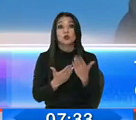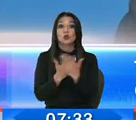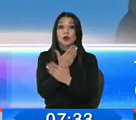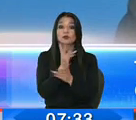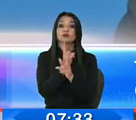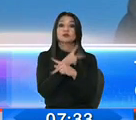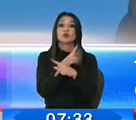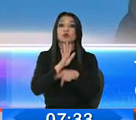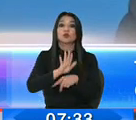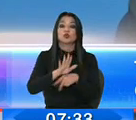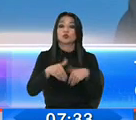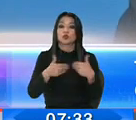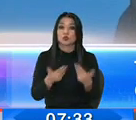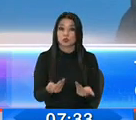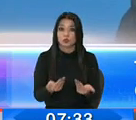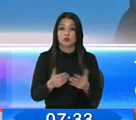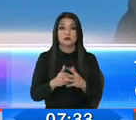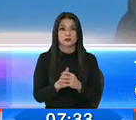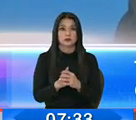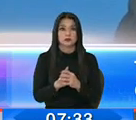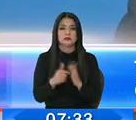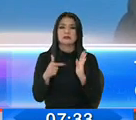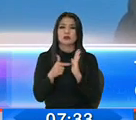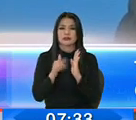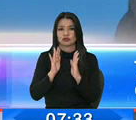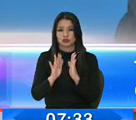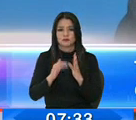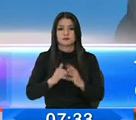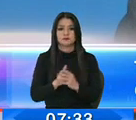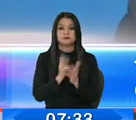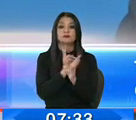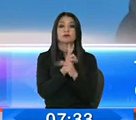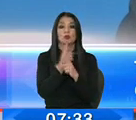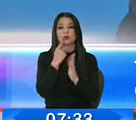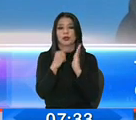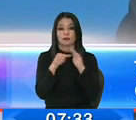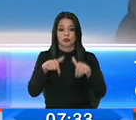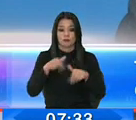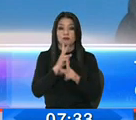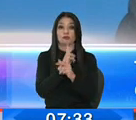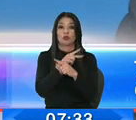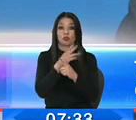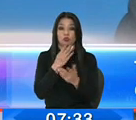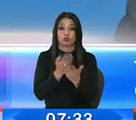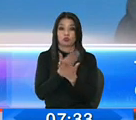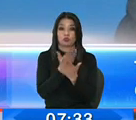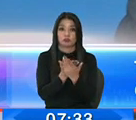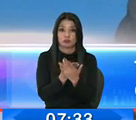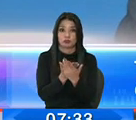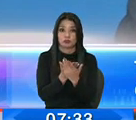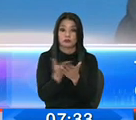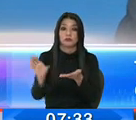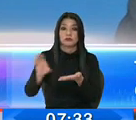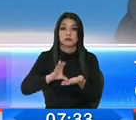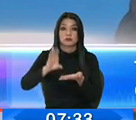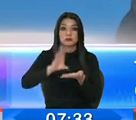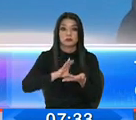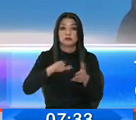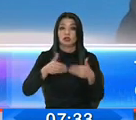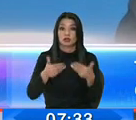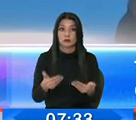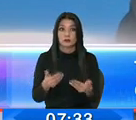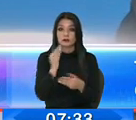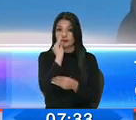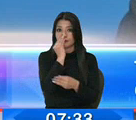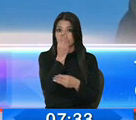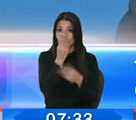sistema general de preferencias. Básicamente, los productos que nosotros hemos planteado al ingreso a este mecanismo son las